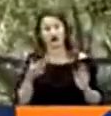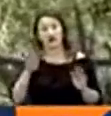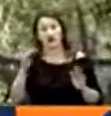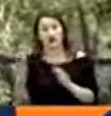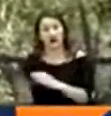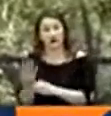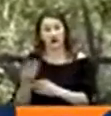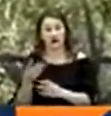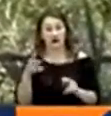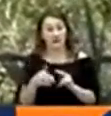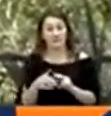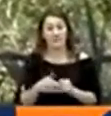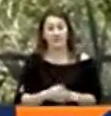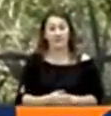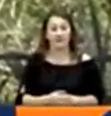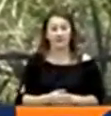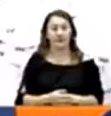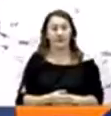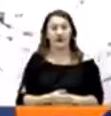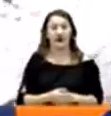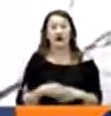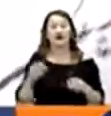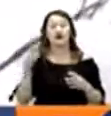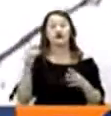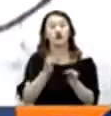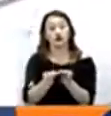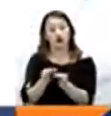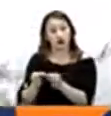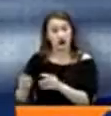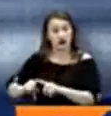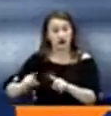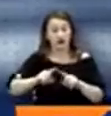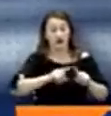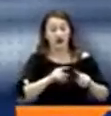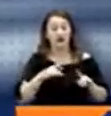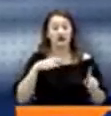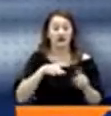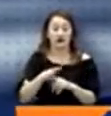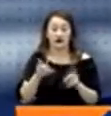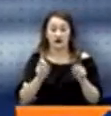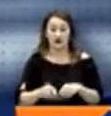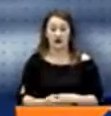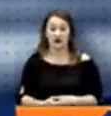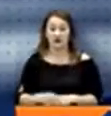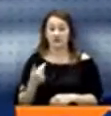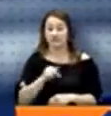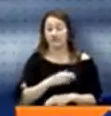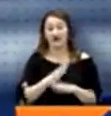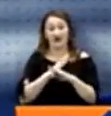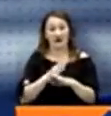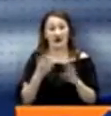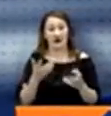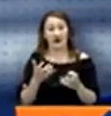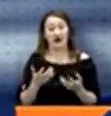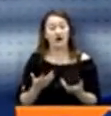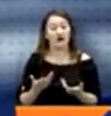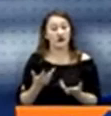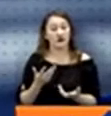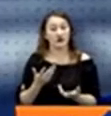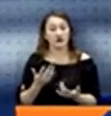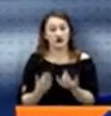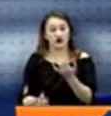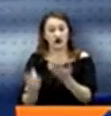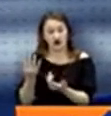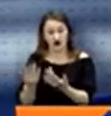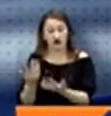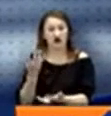malagueños. Municipios como Concepción, Capitanejo y Moragavita también se ven afectados. Que debemos evitar todo tipo de quema, ya sea de desmates